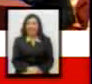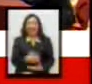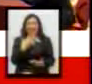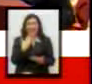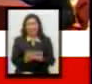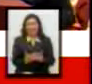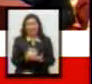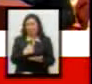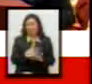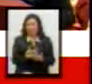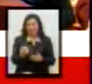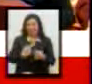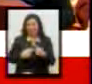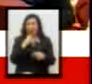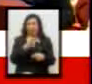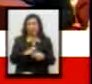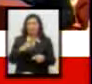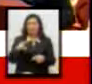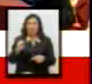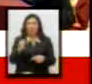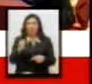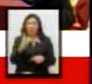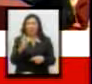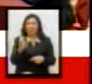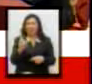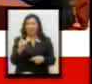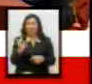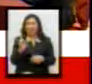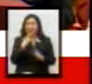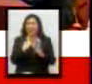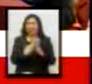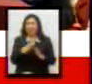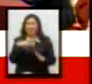Agradecemos la participación de la doctora Mayela Freire, representante del MINDES.